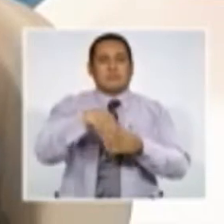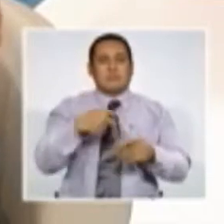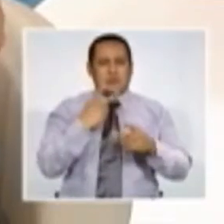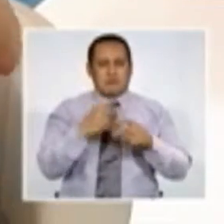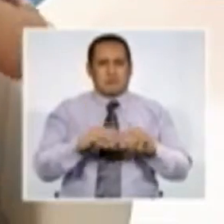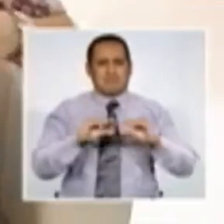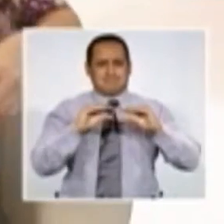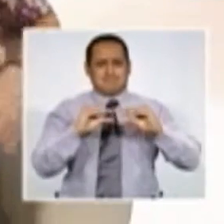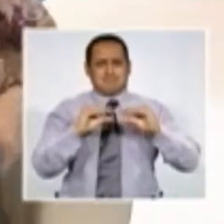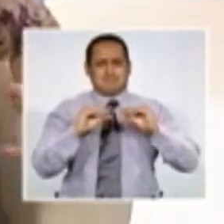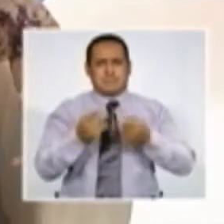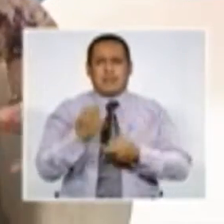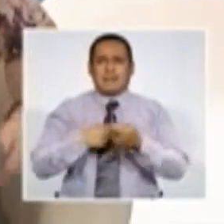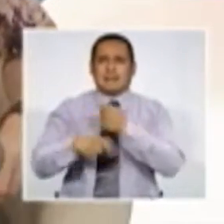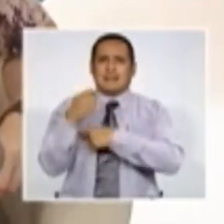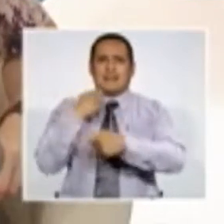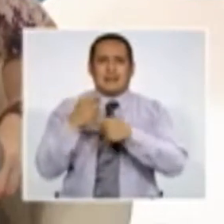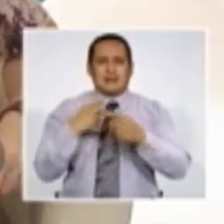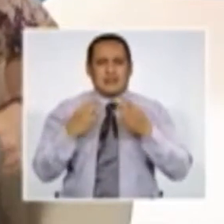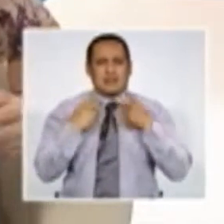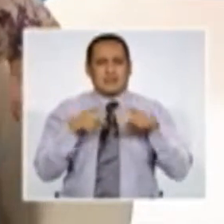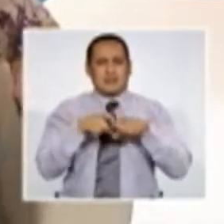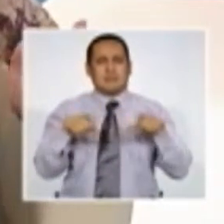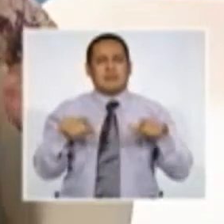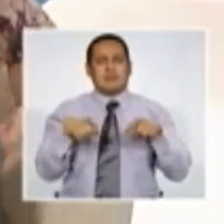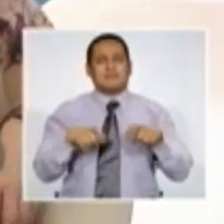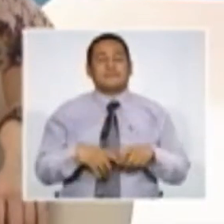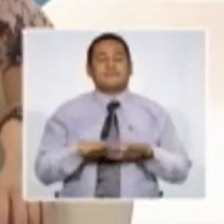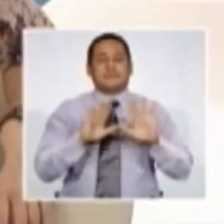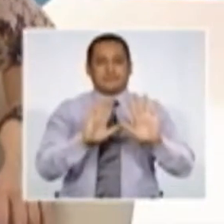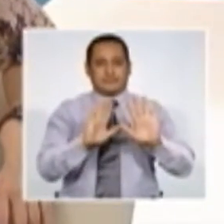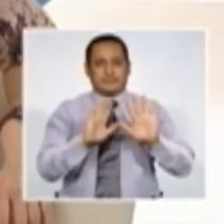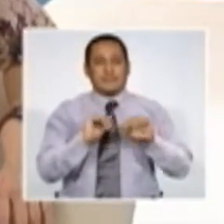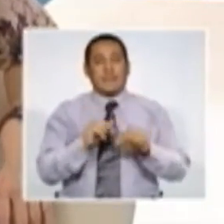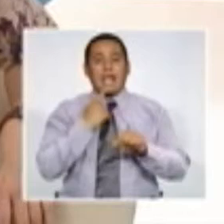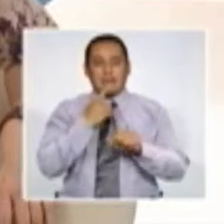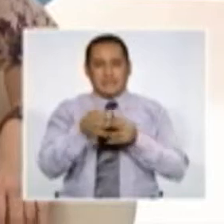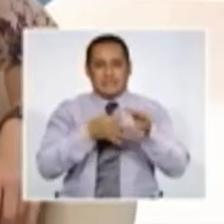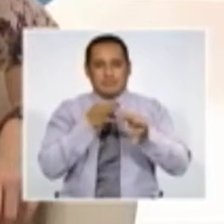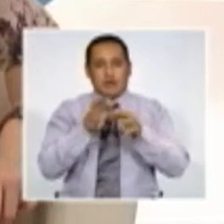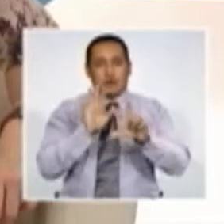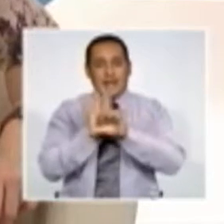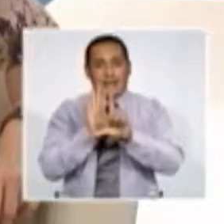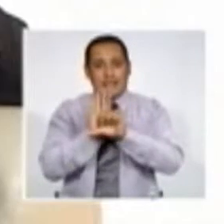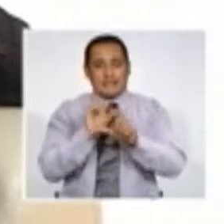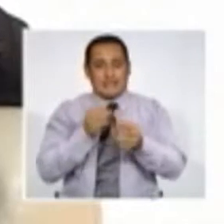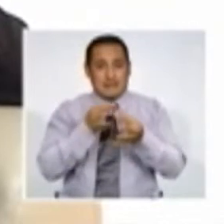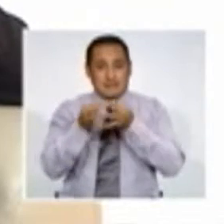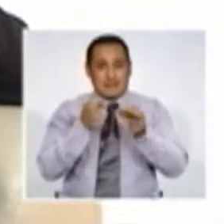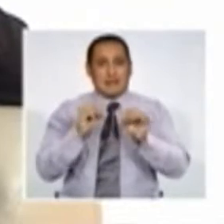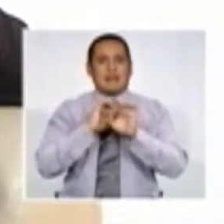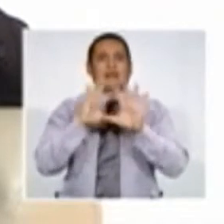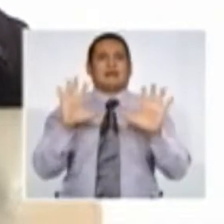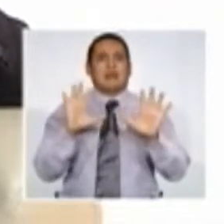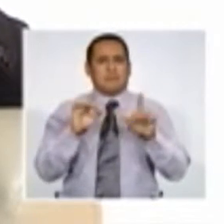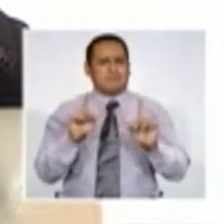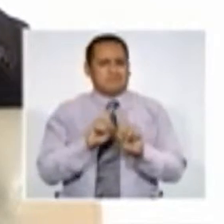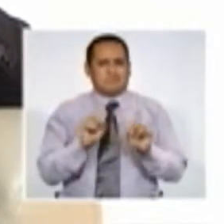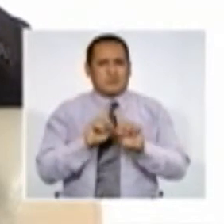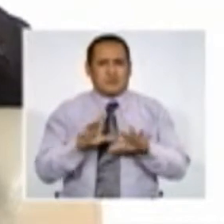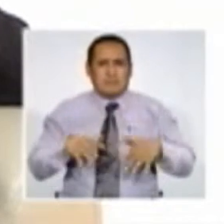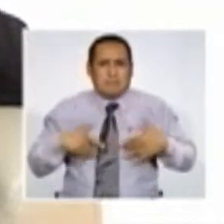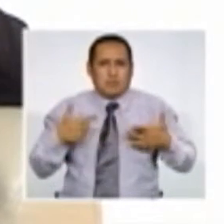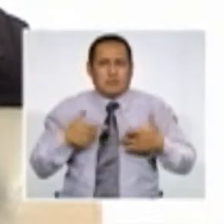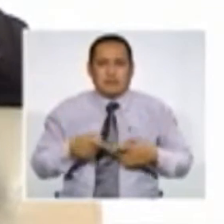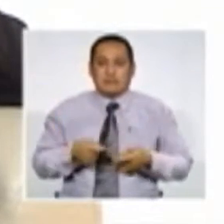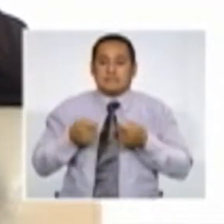pues el grueso ahí de las tarjetas, que a ver si es que, que no se paga, ¿qué pasa? La ley establece claramente